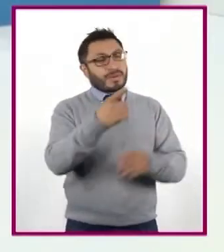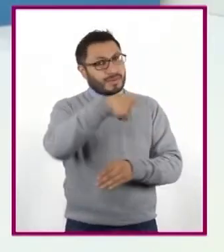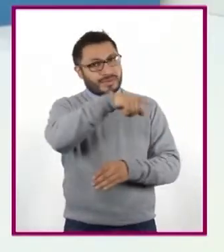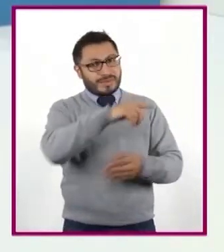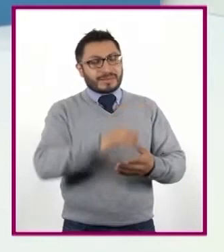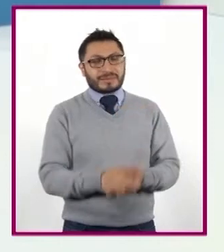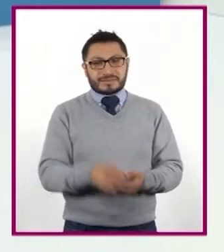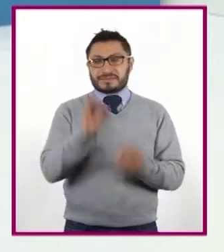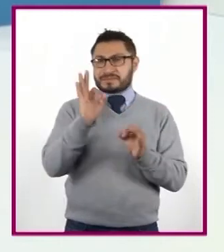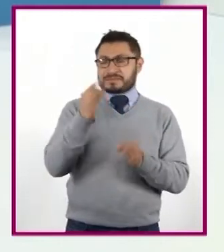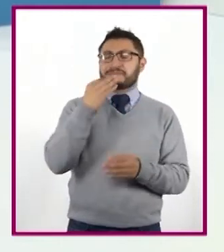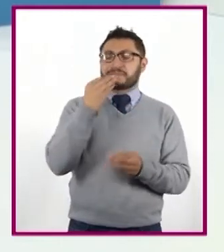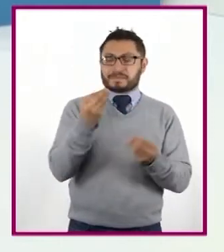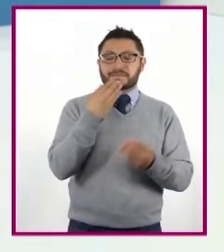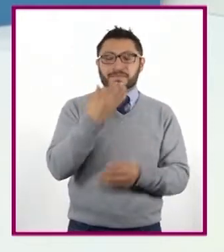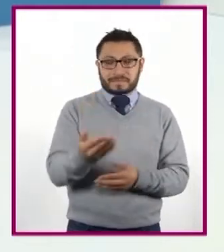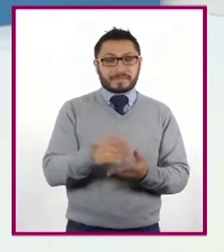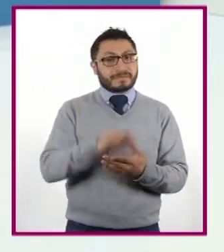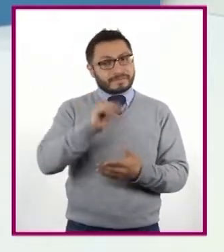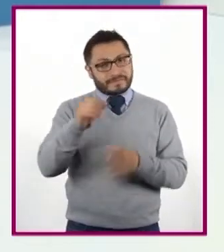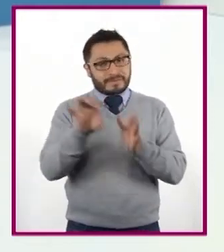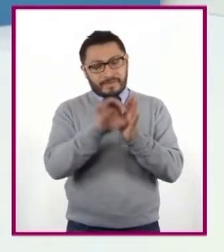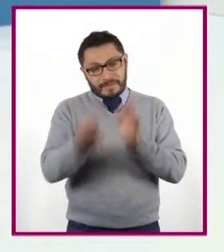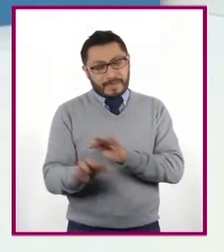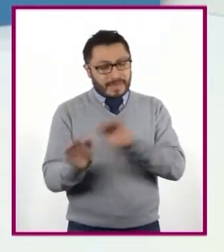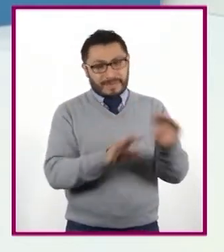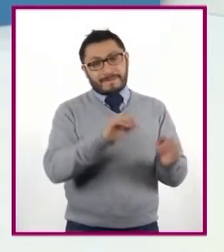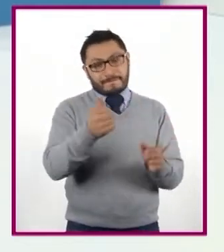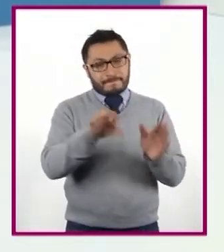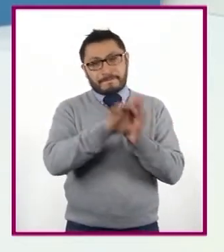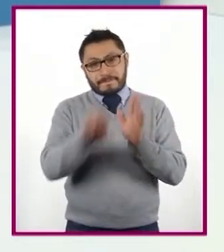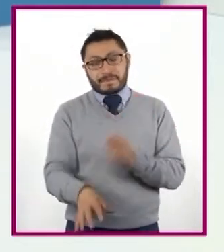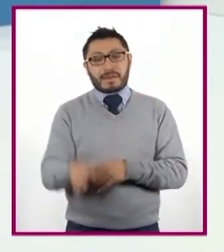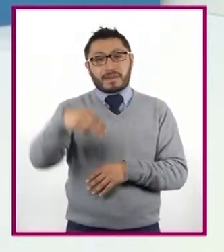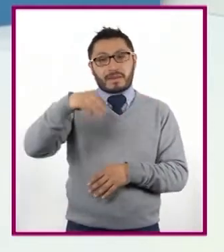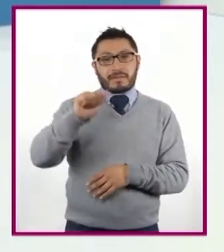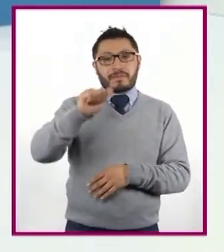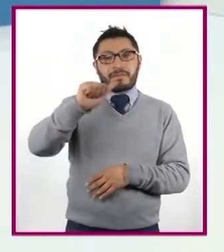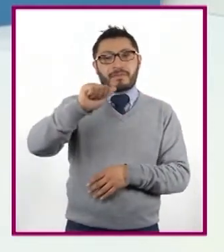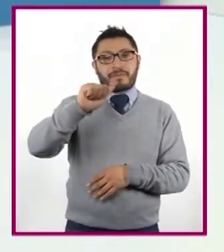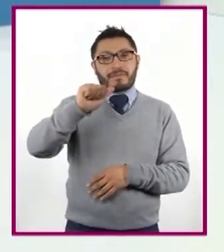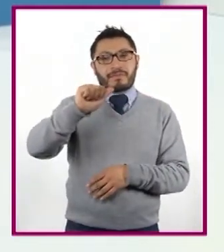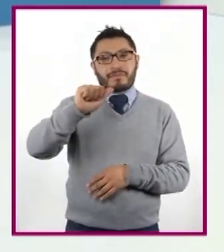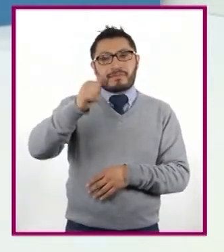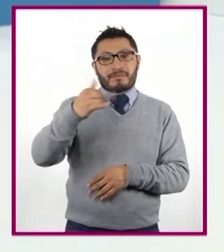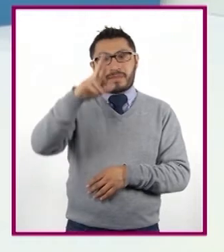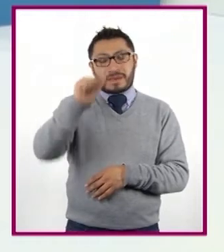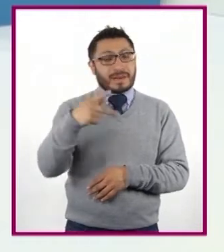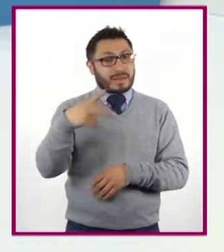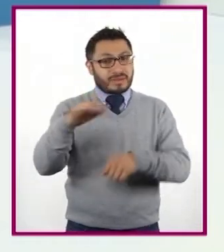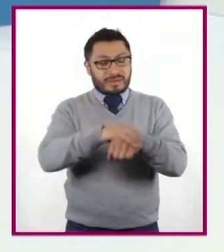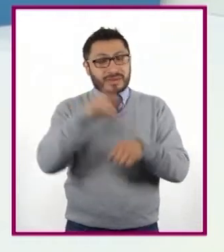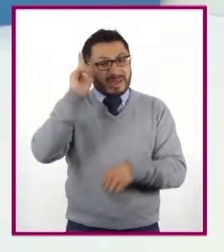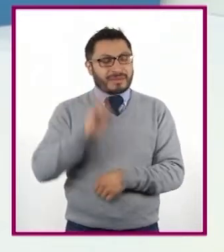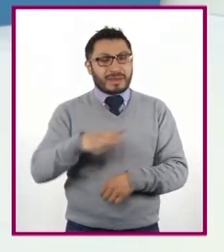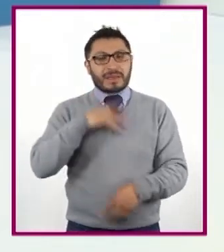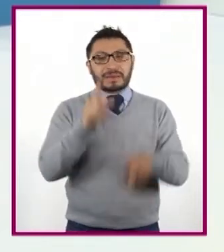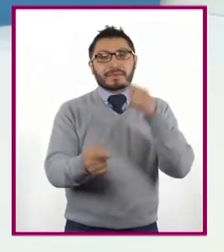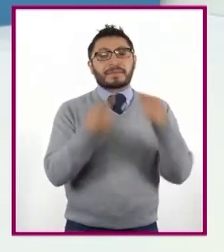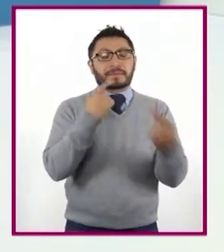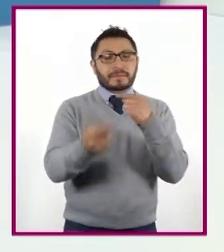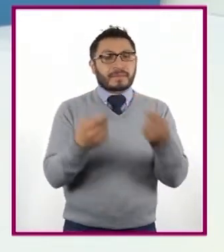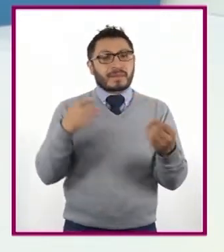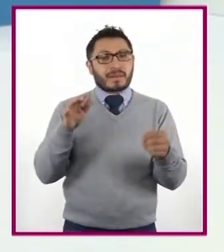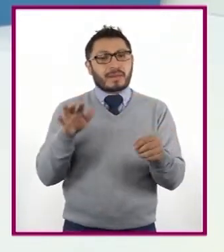Muy bien, otro ejemplo es que Mayra y sus amigas debaten sobre las razones por las que van a votar por